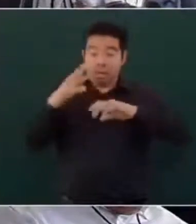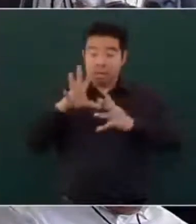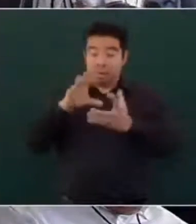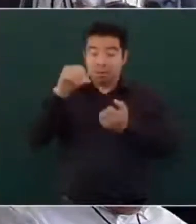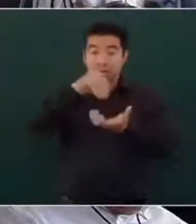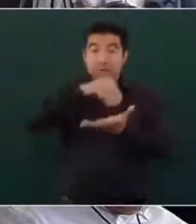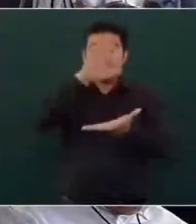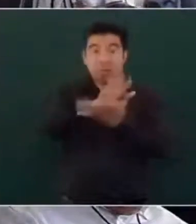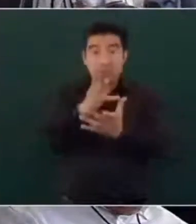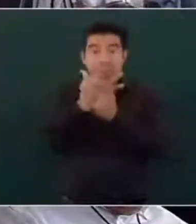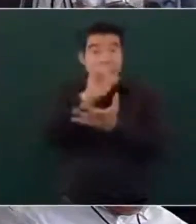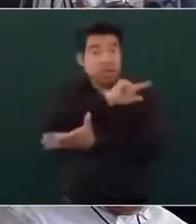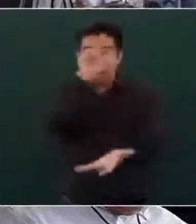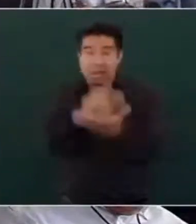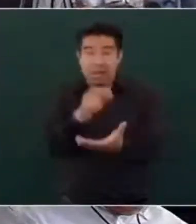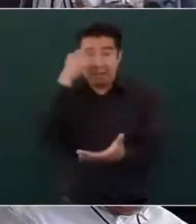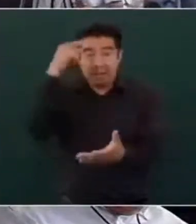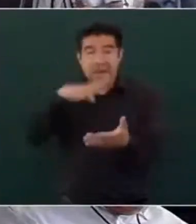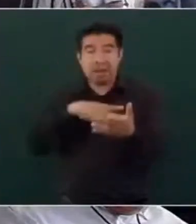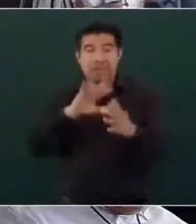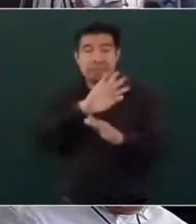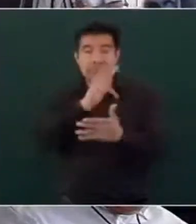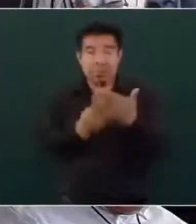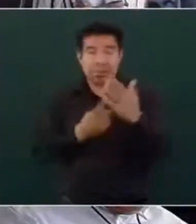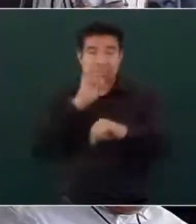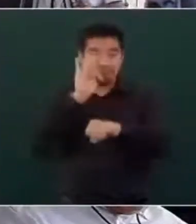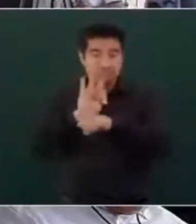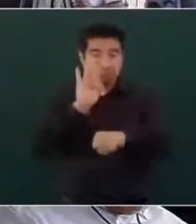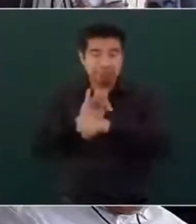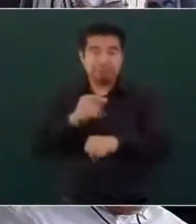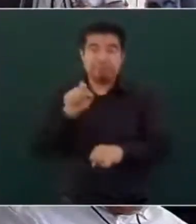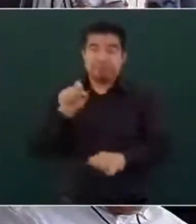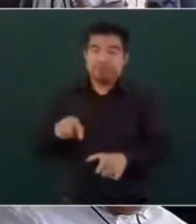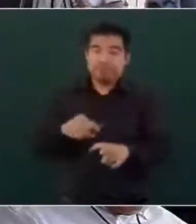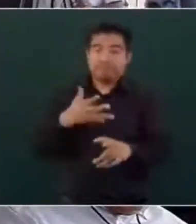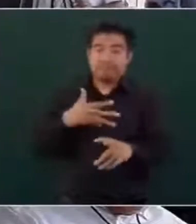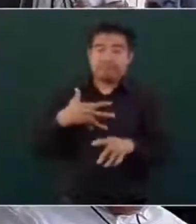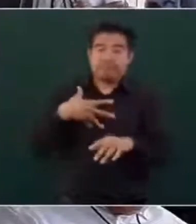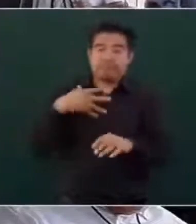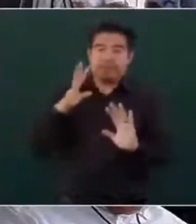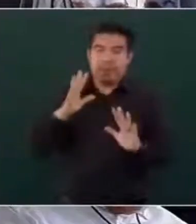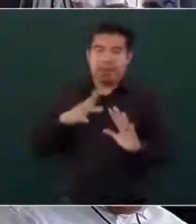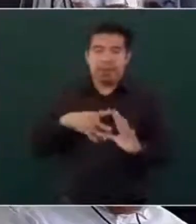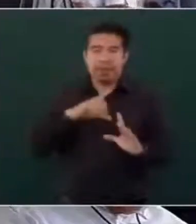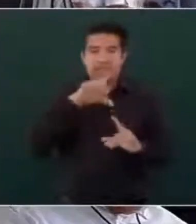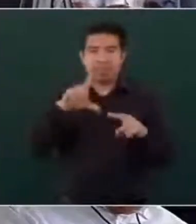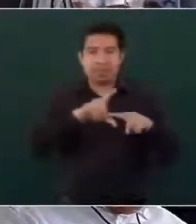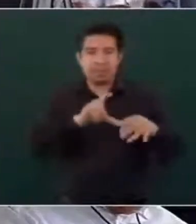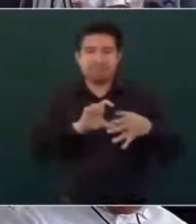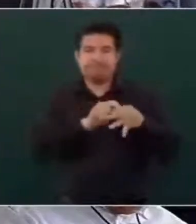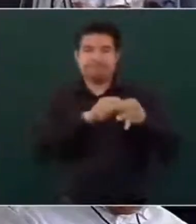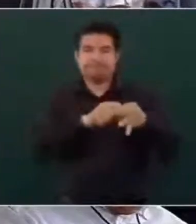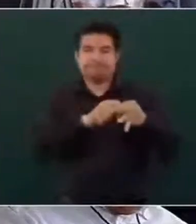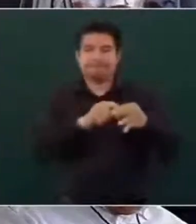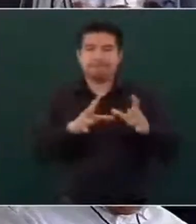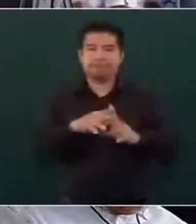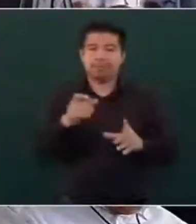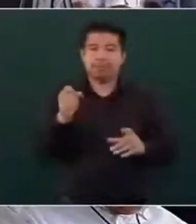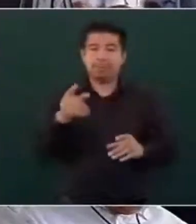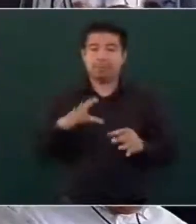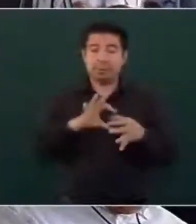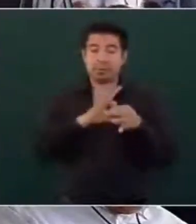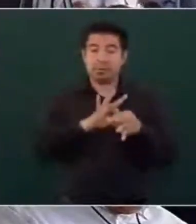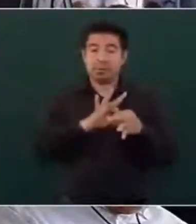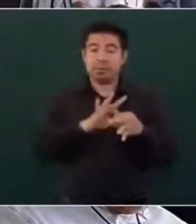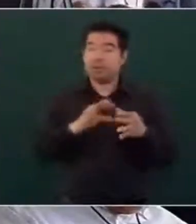Usted en varias de sus giras ha insistido en que pues ya le puso un candado, pero la realidad es que si se pierde